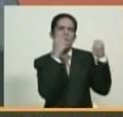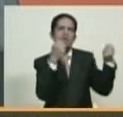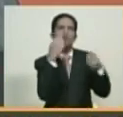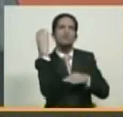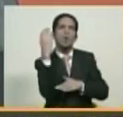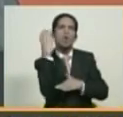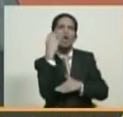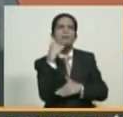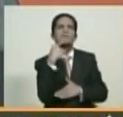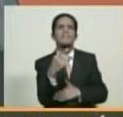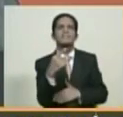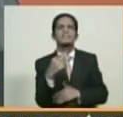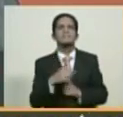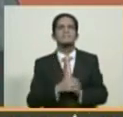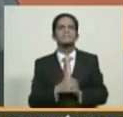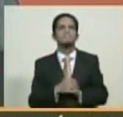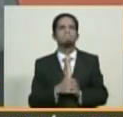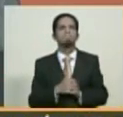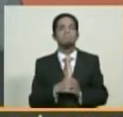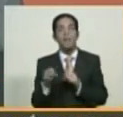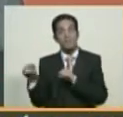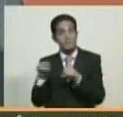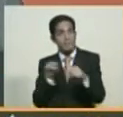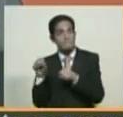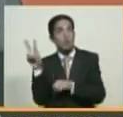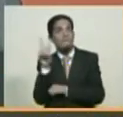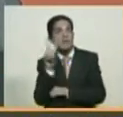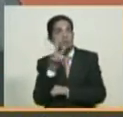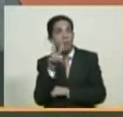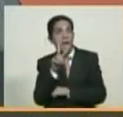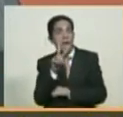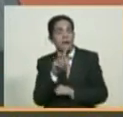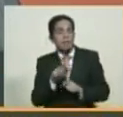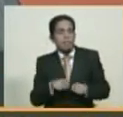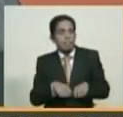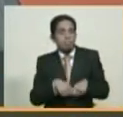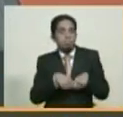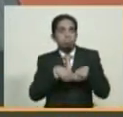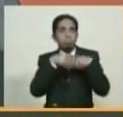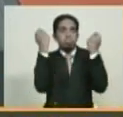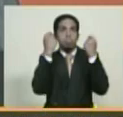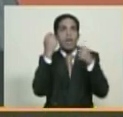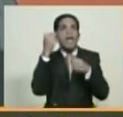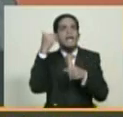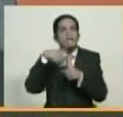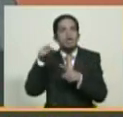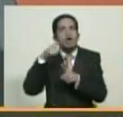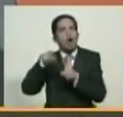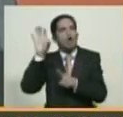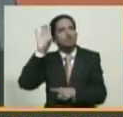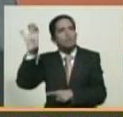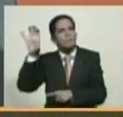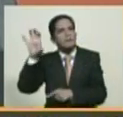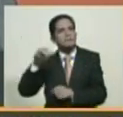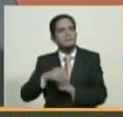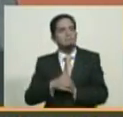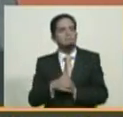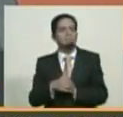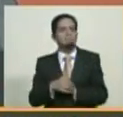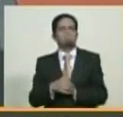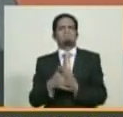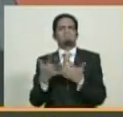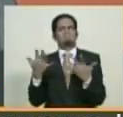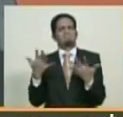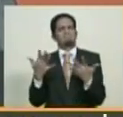tituló: sismo en Venezuela genera destrozos en Trinidad y en Colombia. Si no fuera